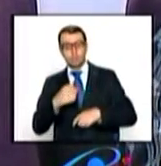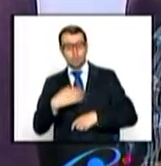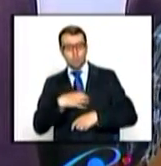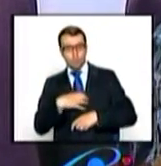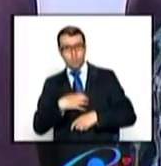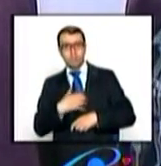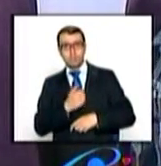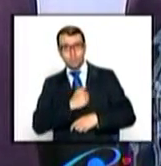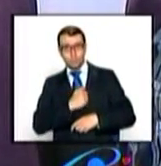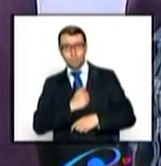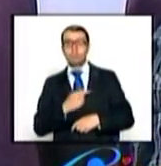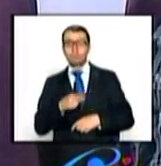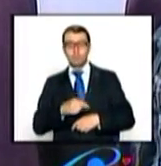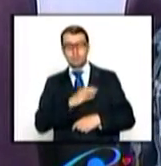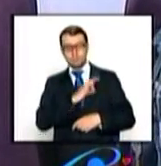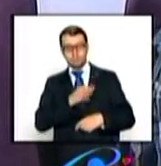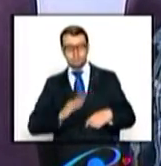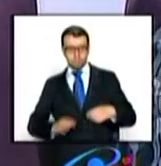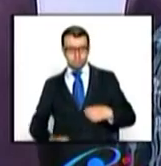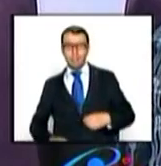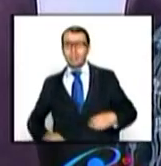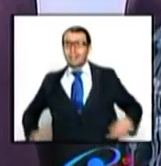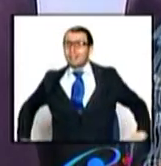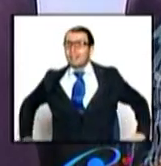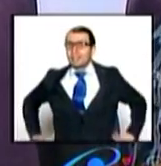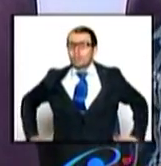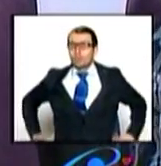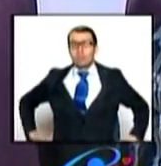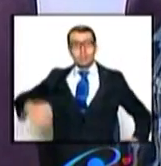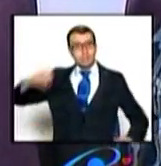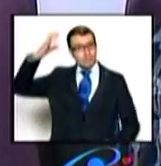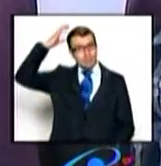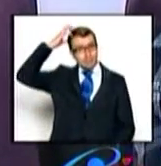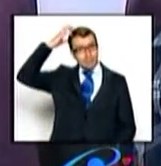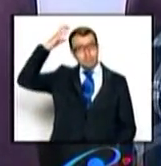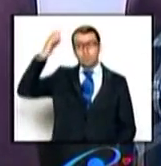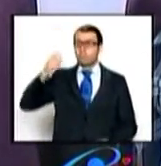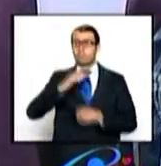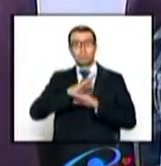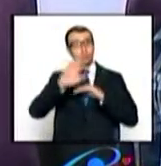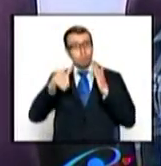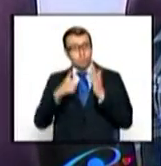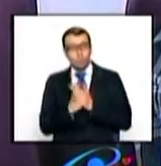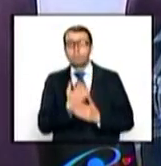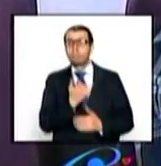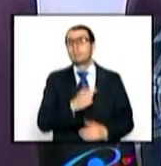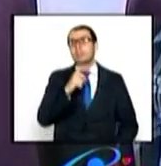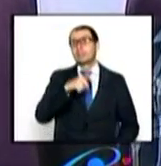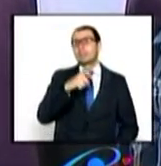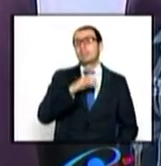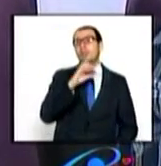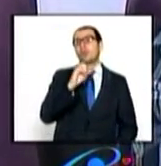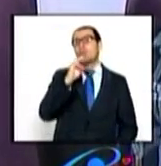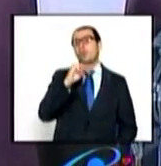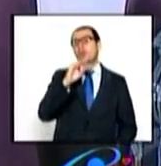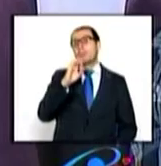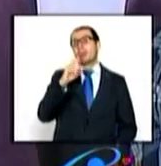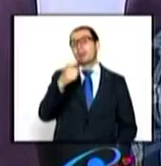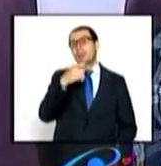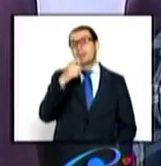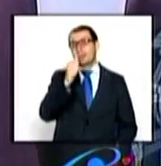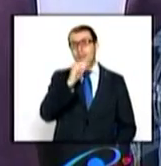arterias, el cerebro, los riñones y toda la parte metabólica del cuerpo necesita y requiere unos niveles de omega 3, pero que sea, como les